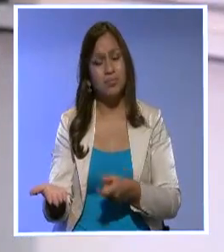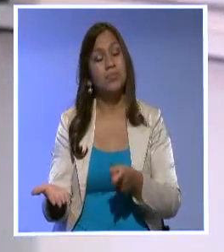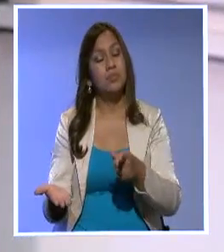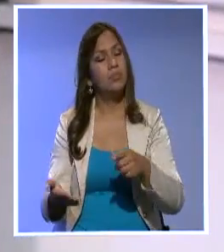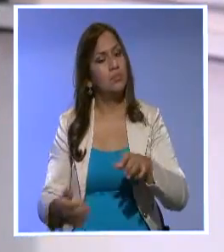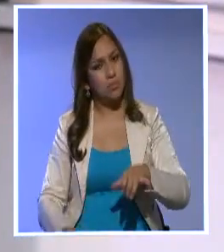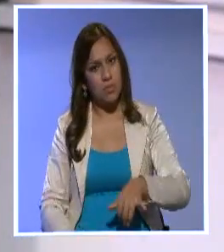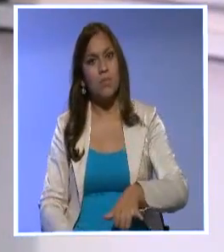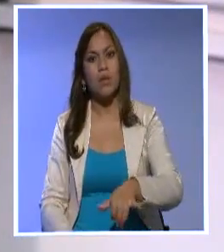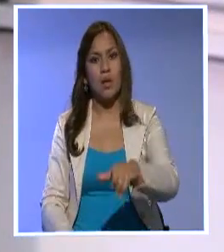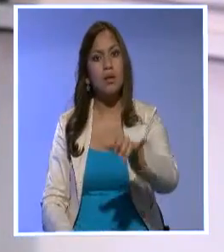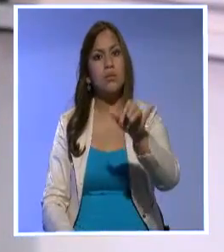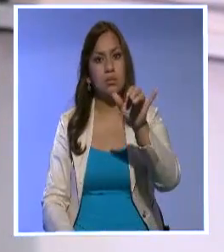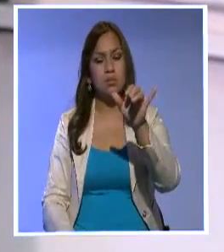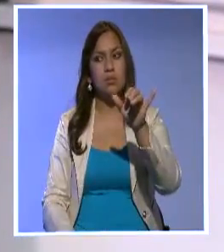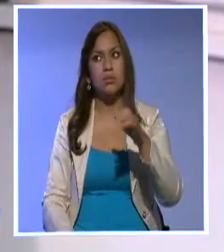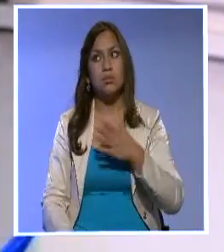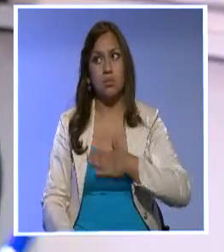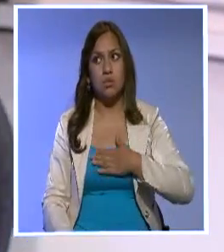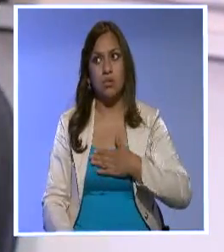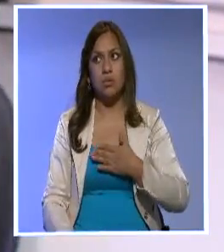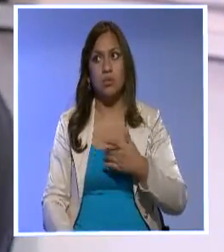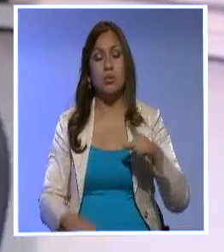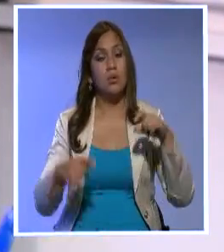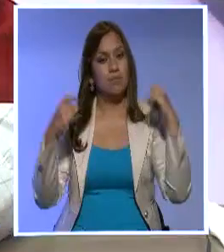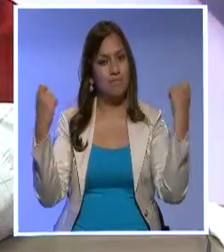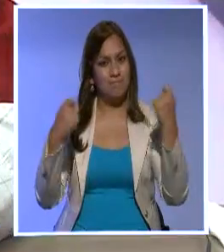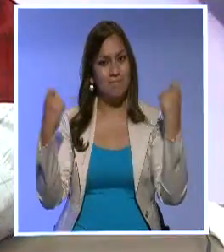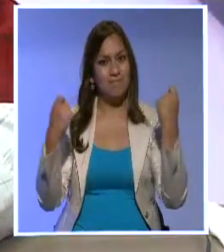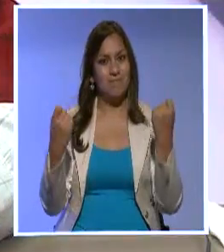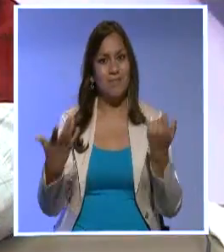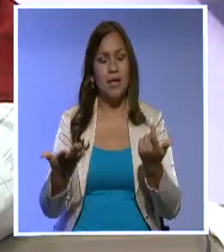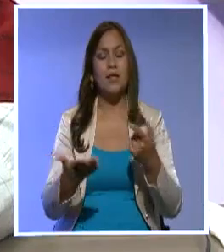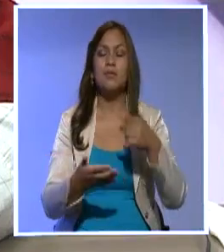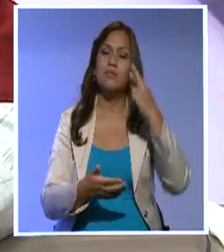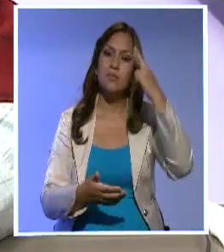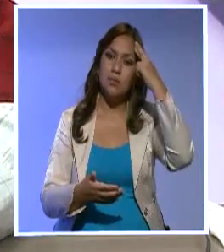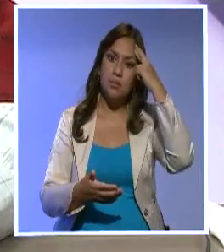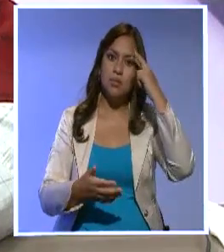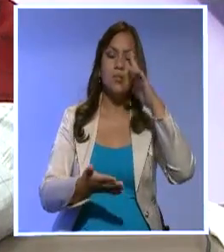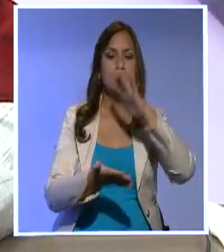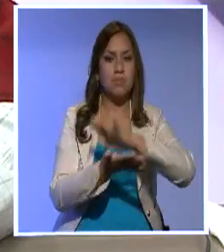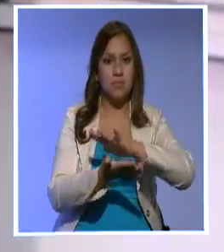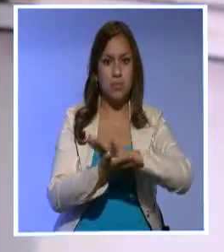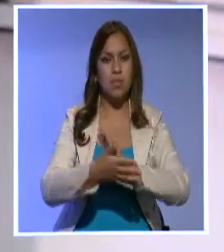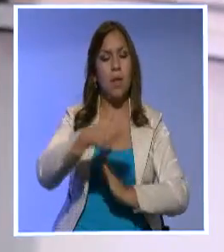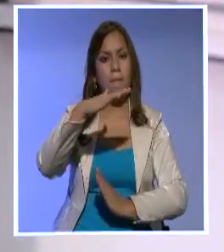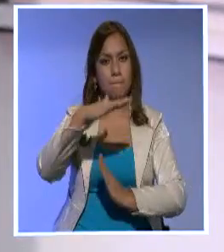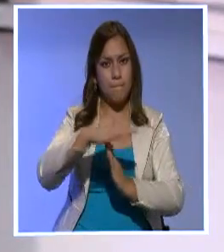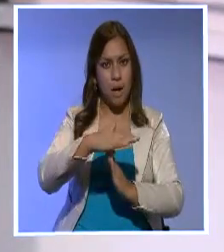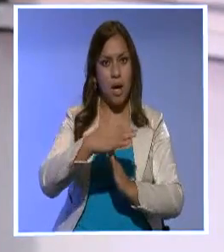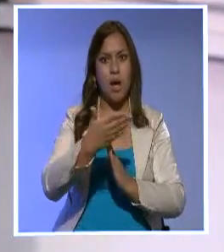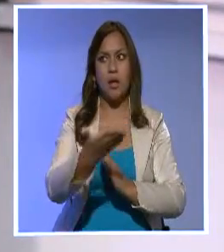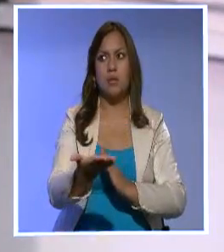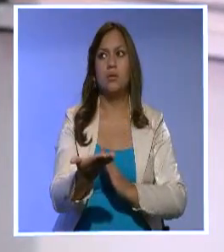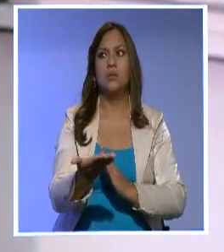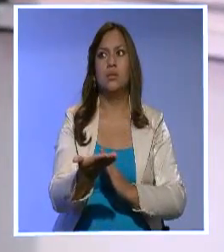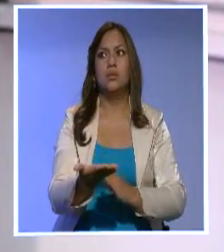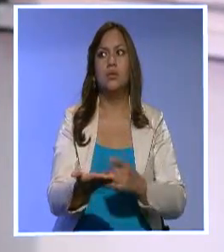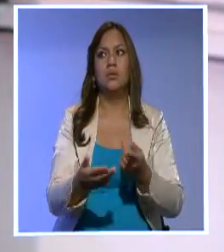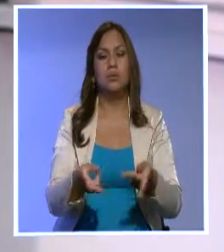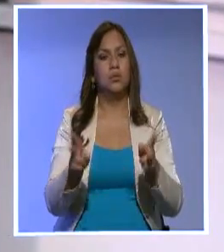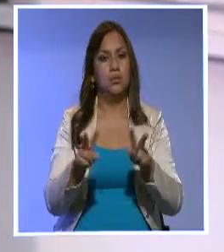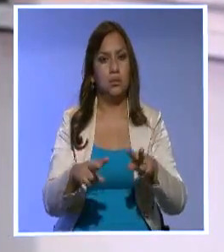que vamos a vivir como se tienen que vivir las fiestas de quito con reflexiones con luchas permanentes con reivindicaciones